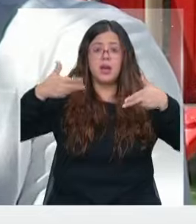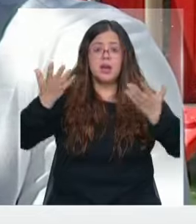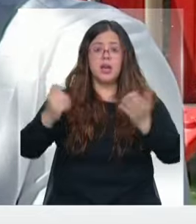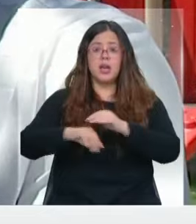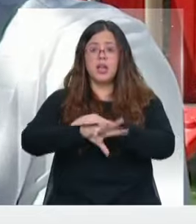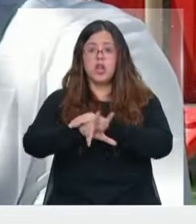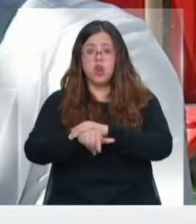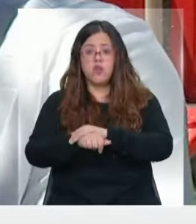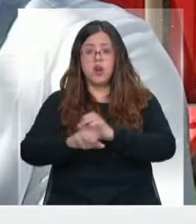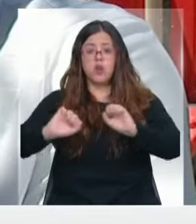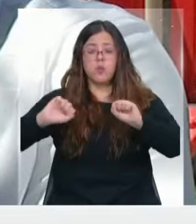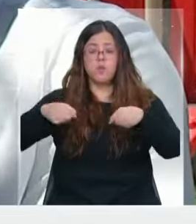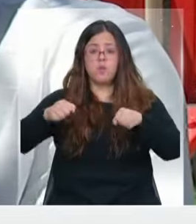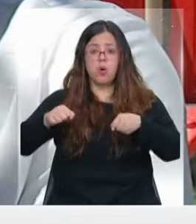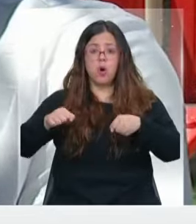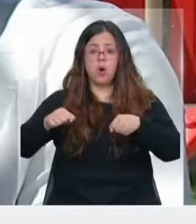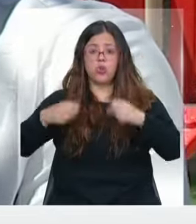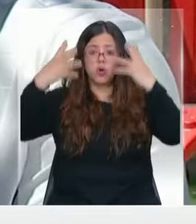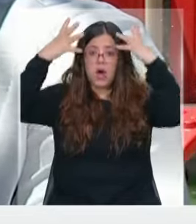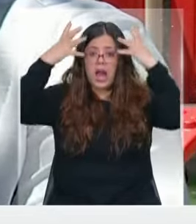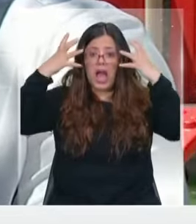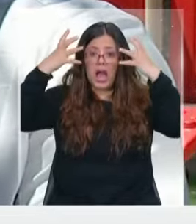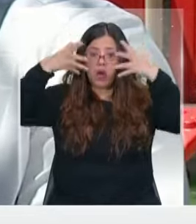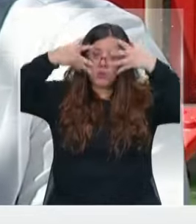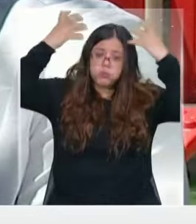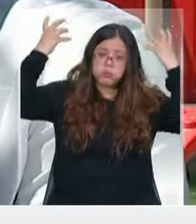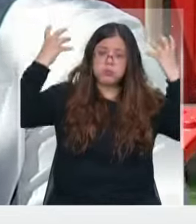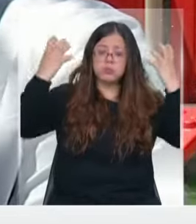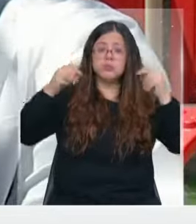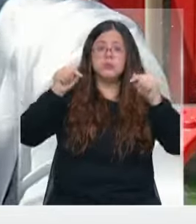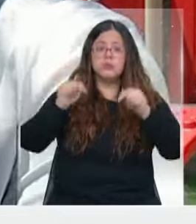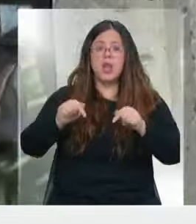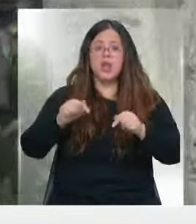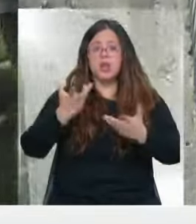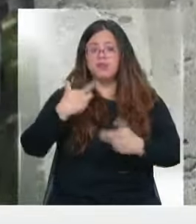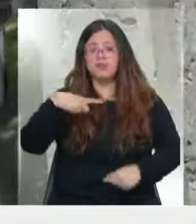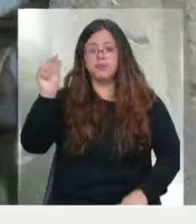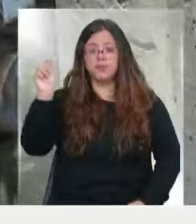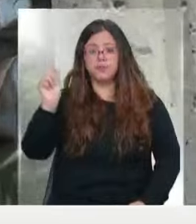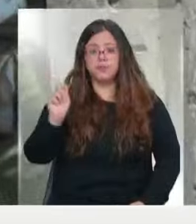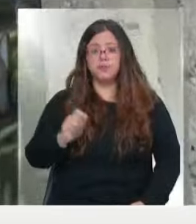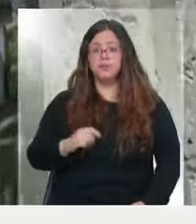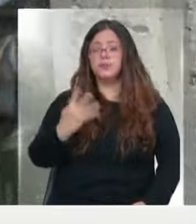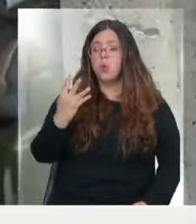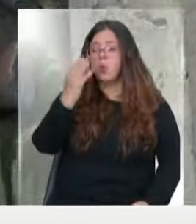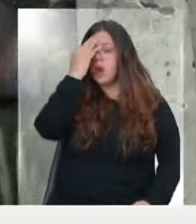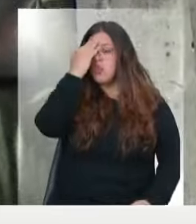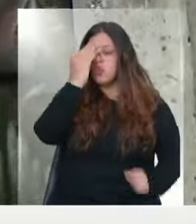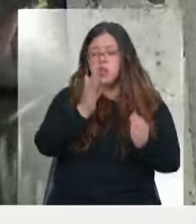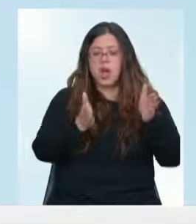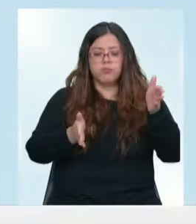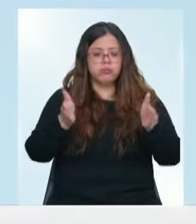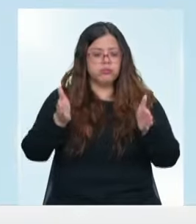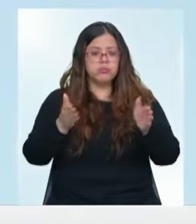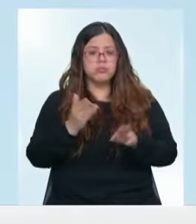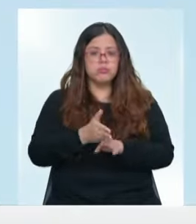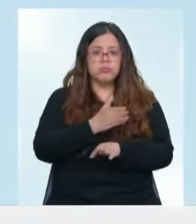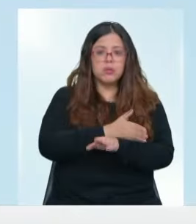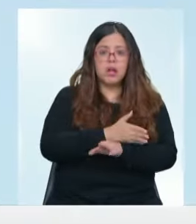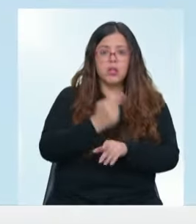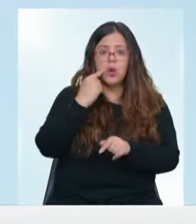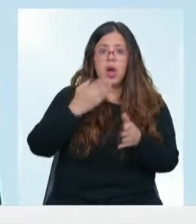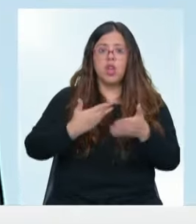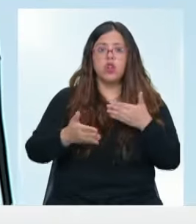moto al chico, le quitaron el casco y se llevaron la moto. Son solo 4 días de diferencia con el anterior, y